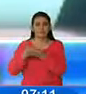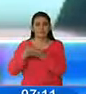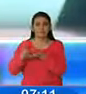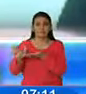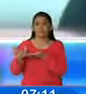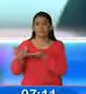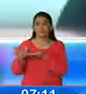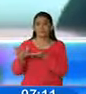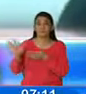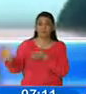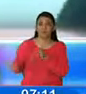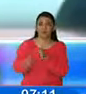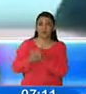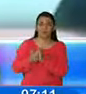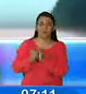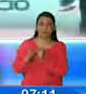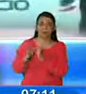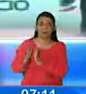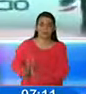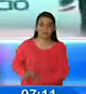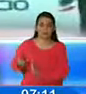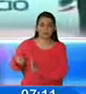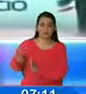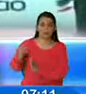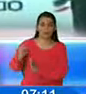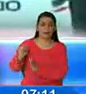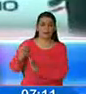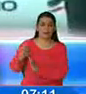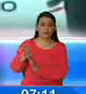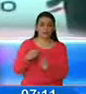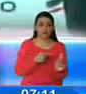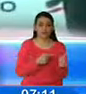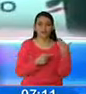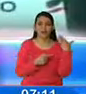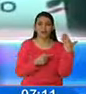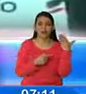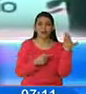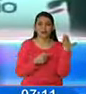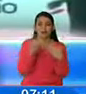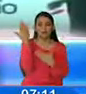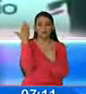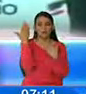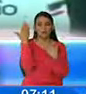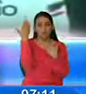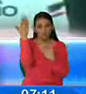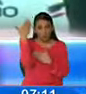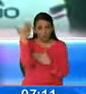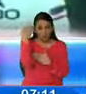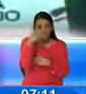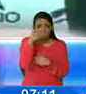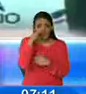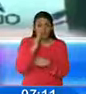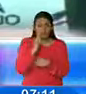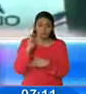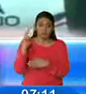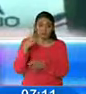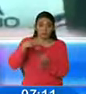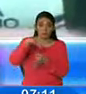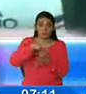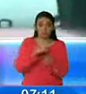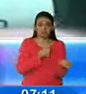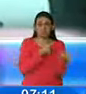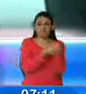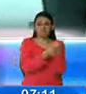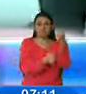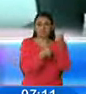intervención, Viteri, acompañada por su compañero de fórmula, Mauricio Pozo, y el alcalde de Guayaquil, Jaime Nebot, anunció que de haber segunda vuelta, apoyará